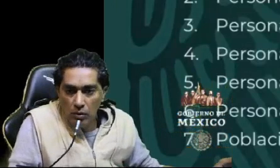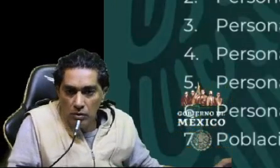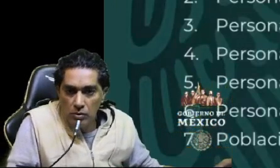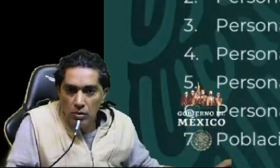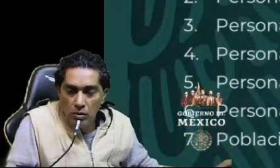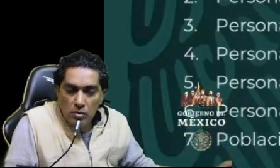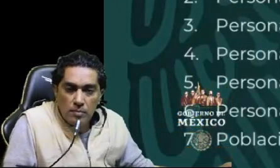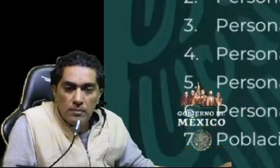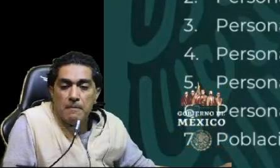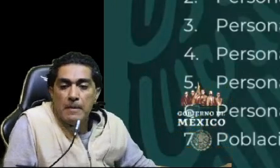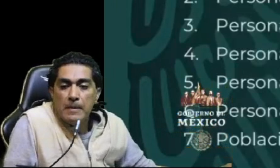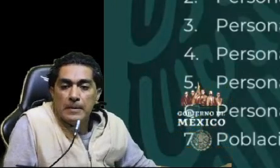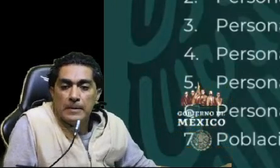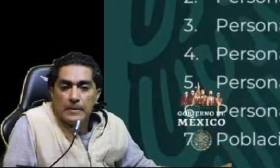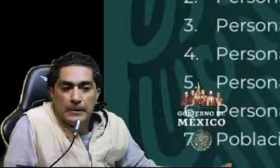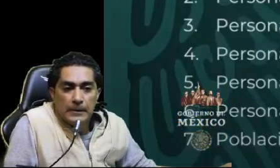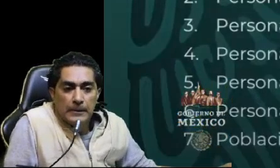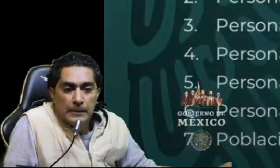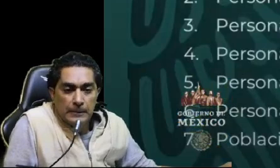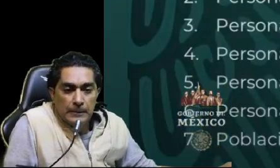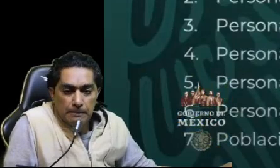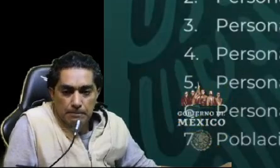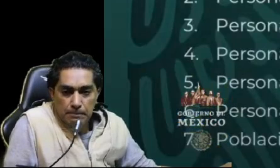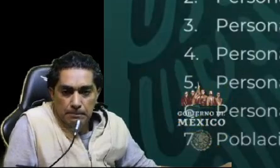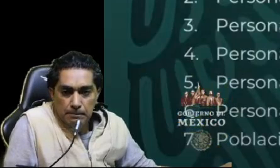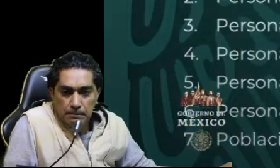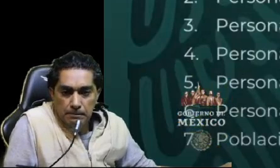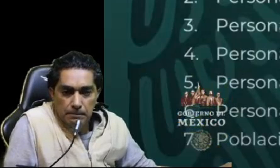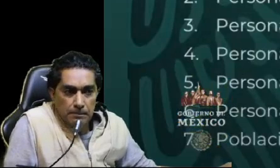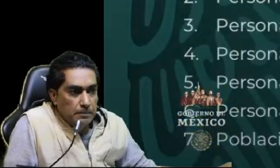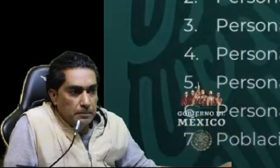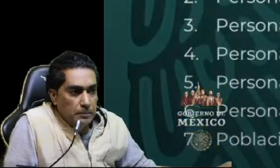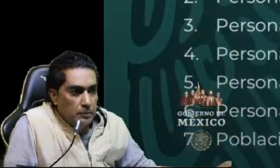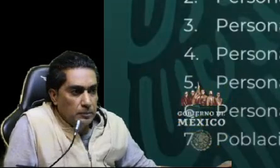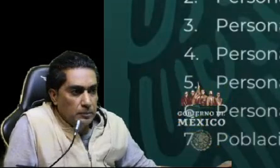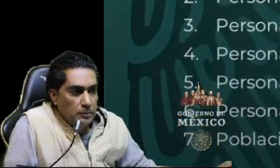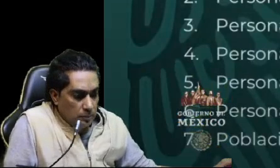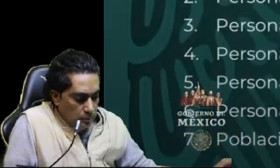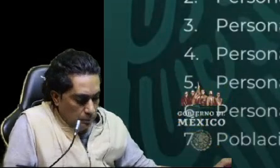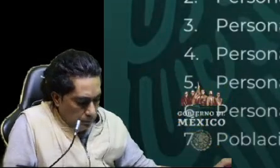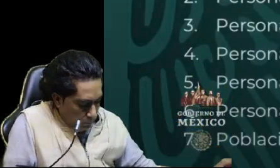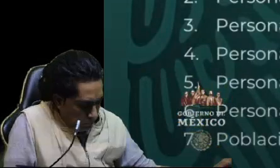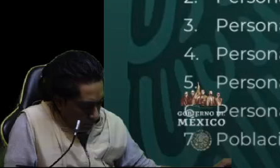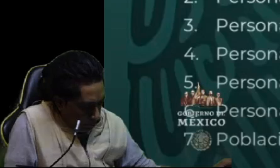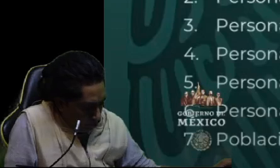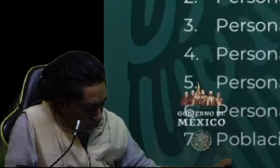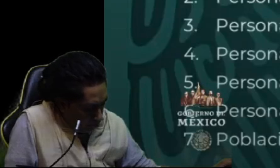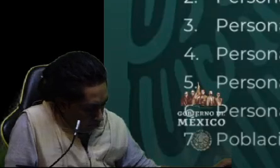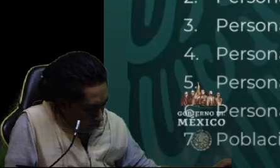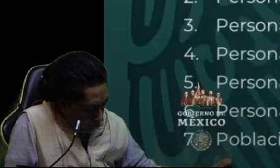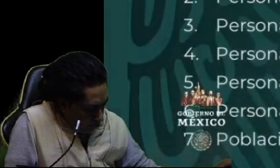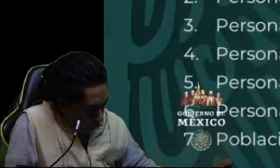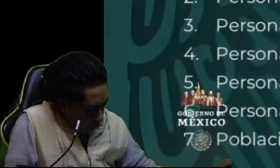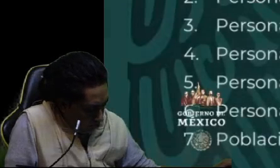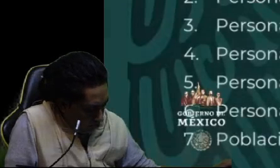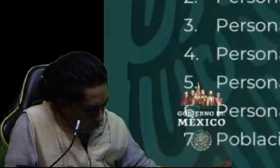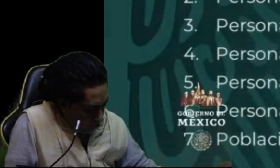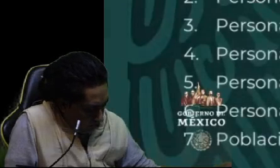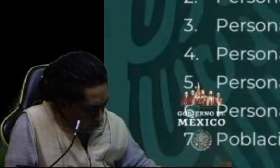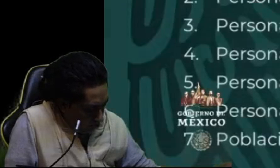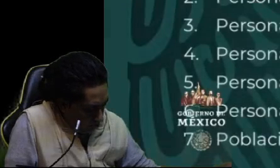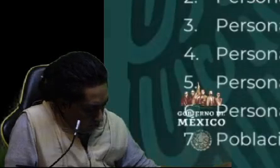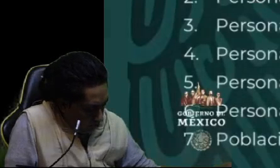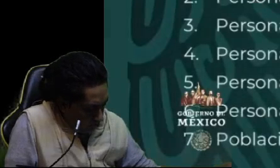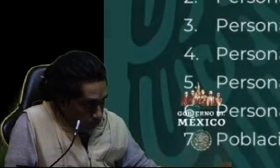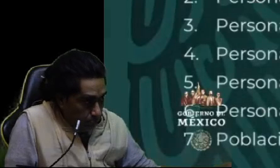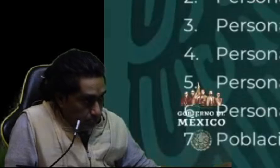vacuna. Todos, todos. La priorización que se ve en la pantalla es la priorización más evidente y clara y directa, que